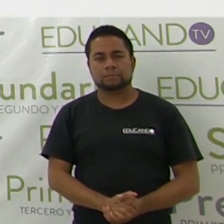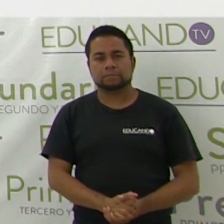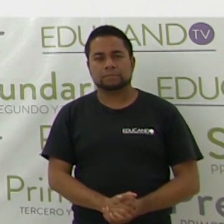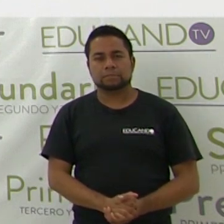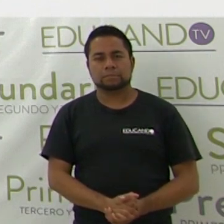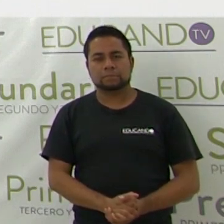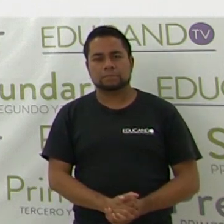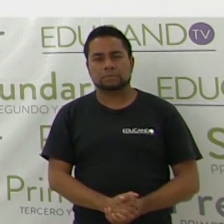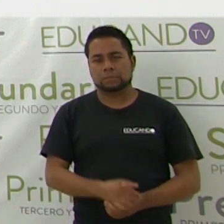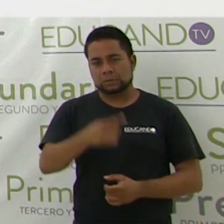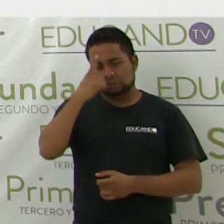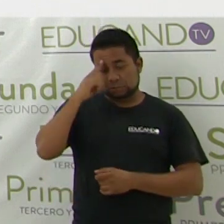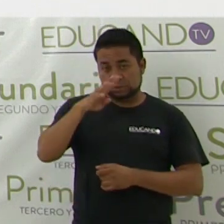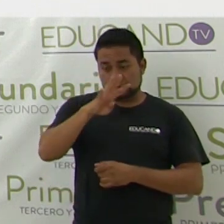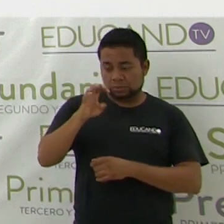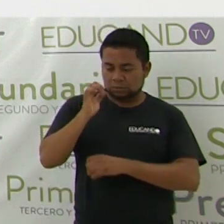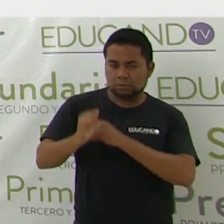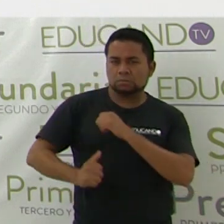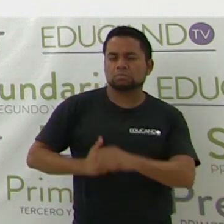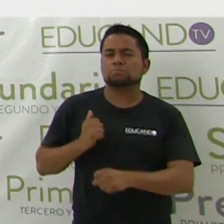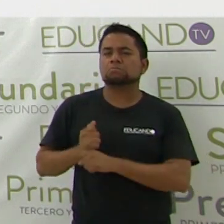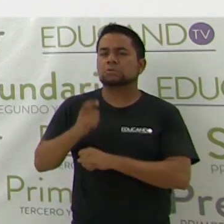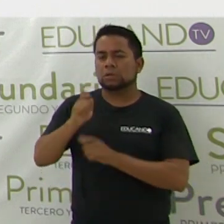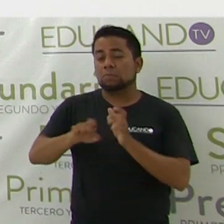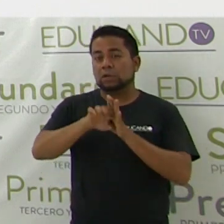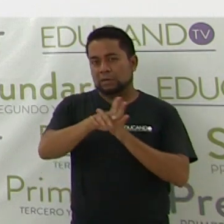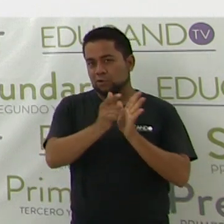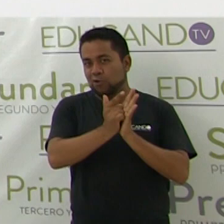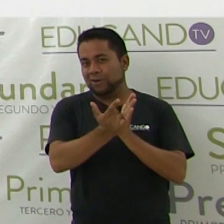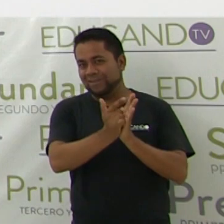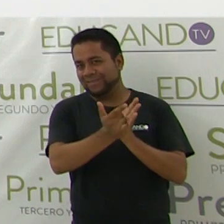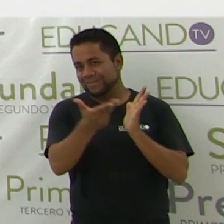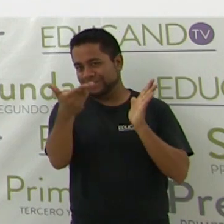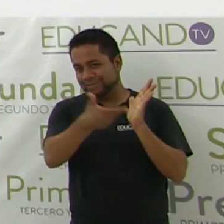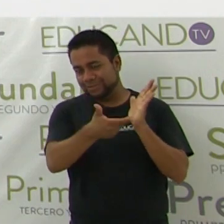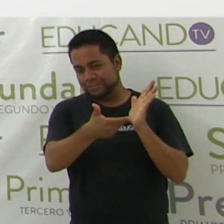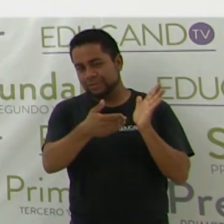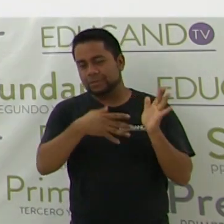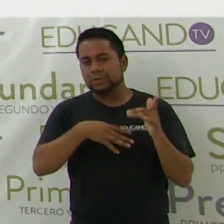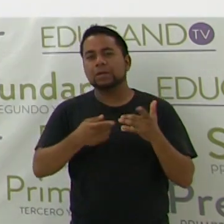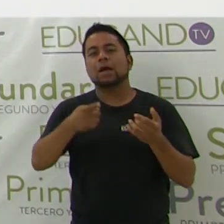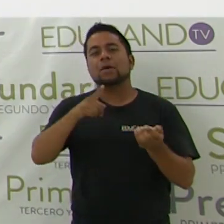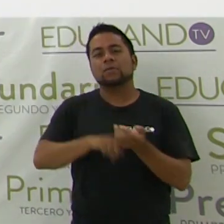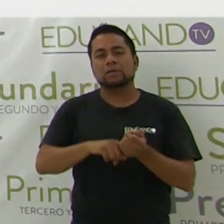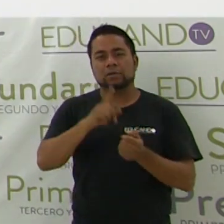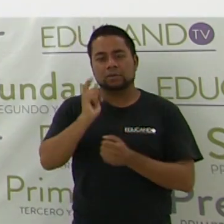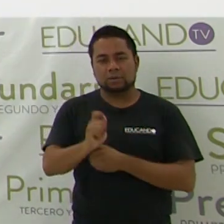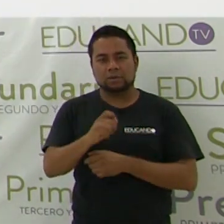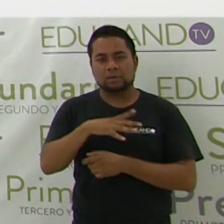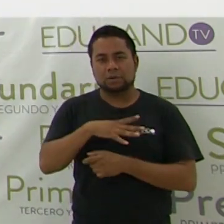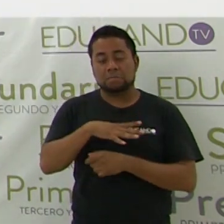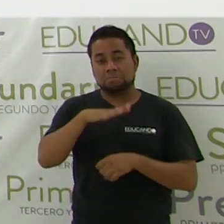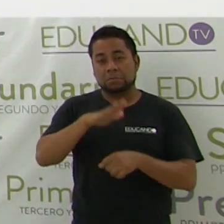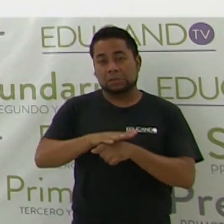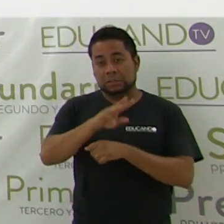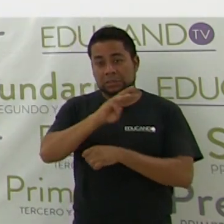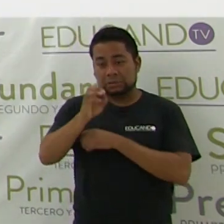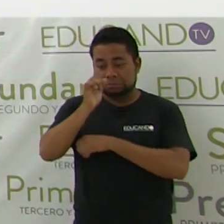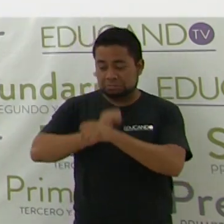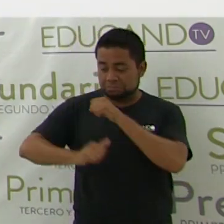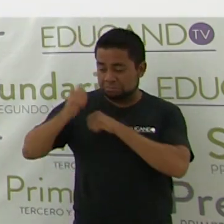del cuarto centenario. O sea, este libro tiene más de 300